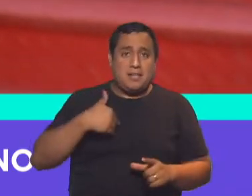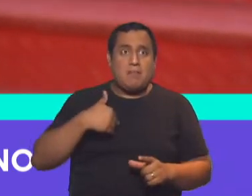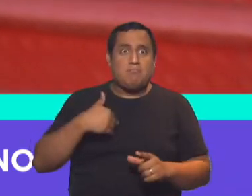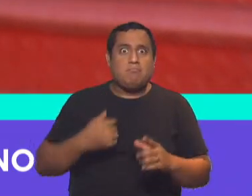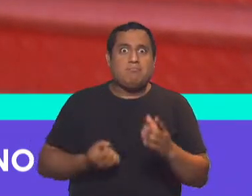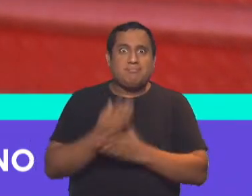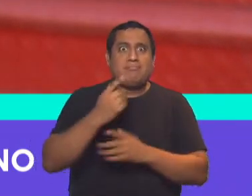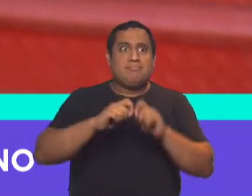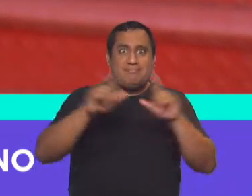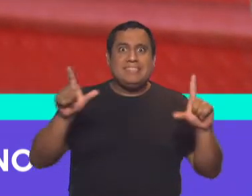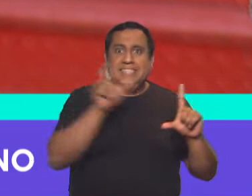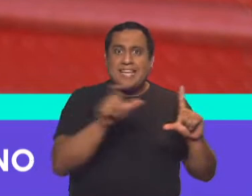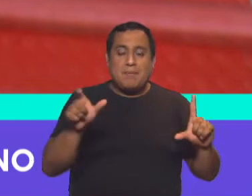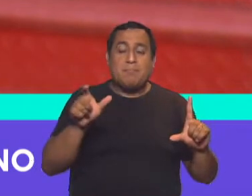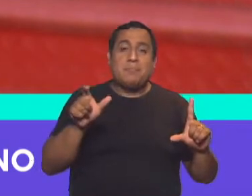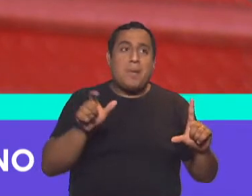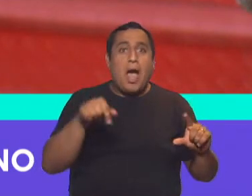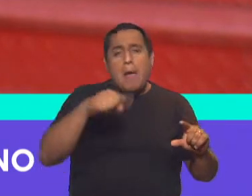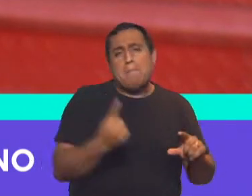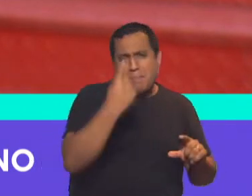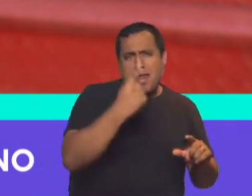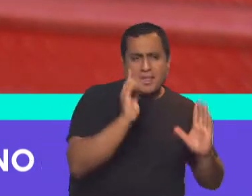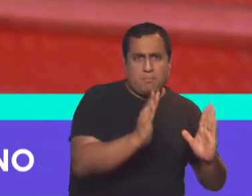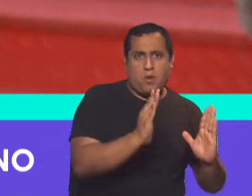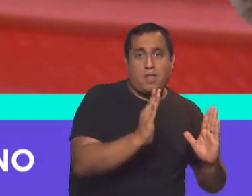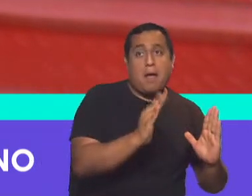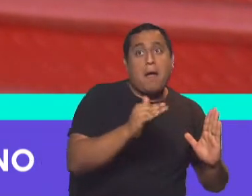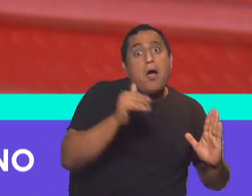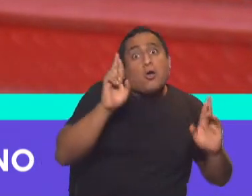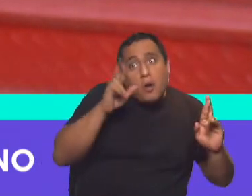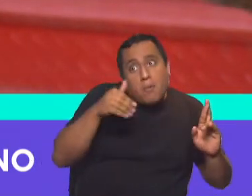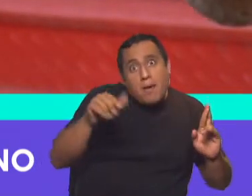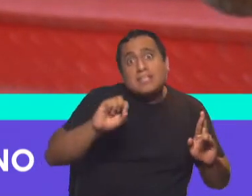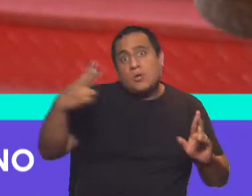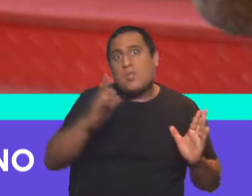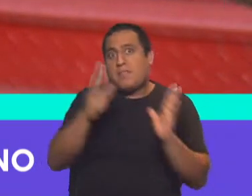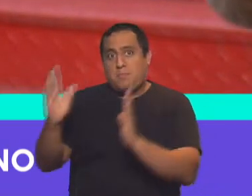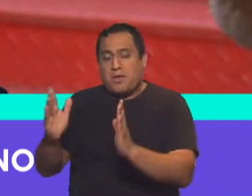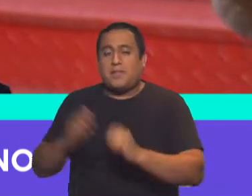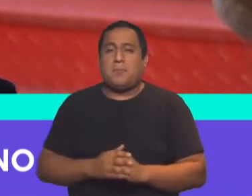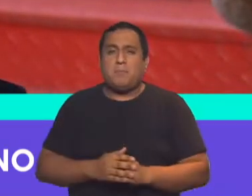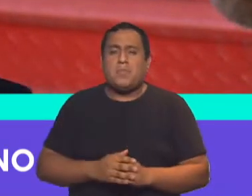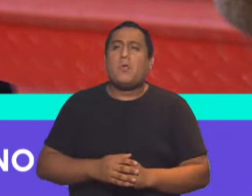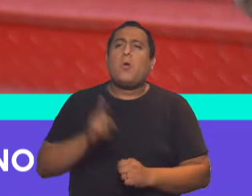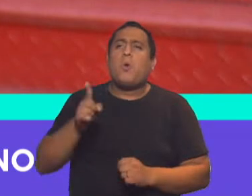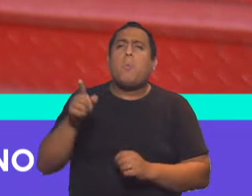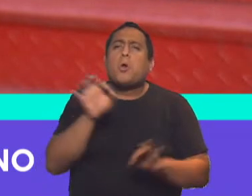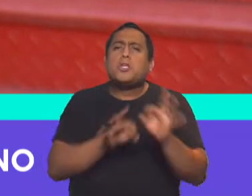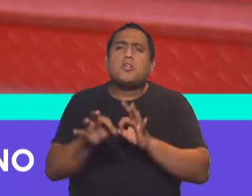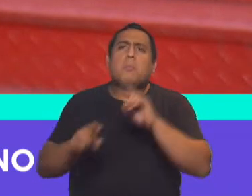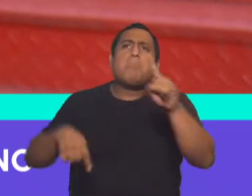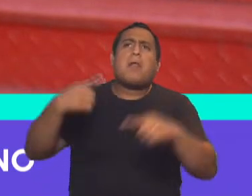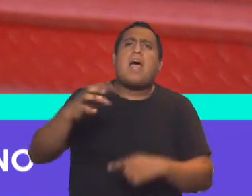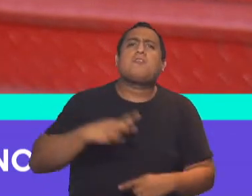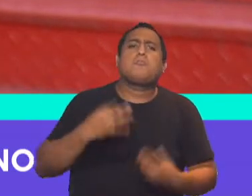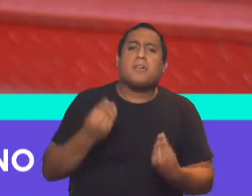Esperemos que logremos hacer una segunda temporada. Me parece que sí, porque está todo dado para eso. Claro. Está todo dado. ¿Cuáles son los proyectos que ya tenés confirmado para el próximo año?